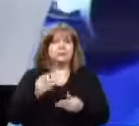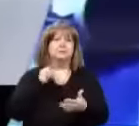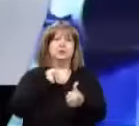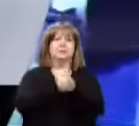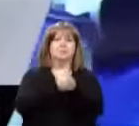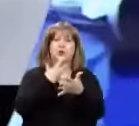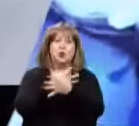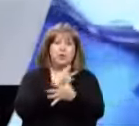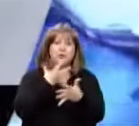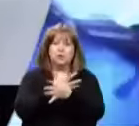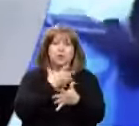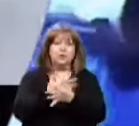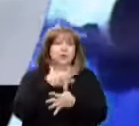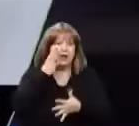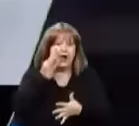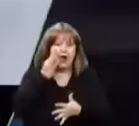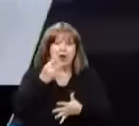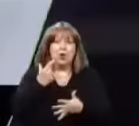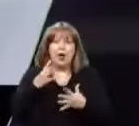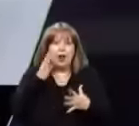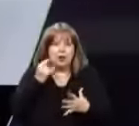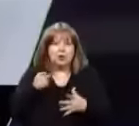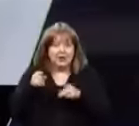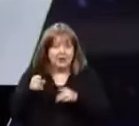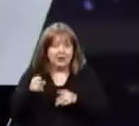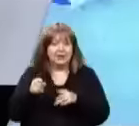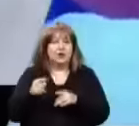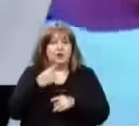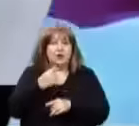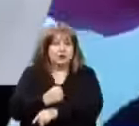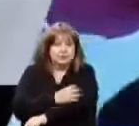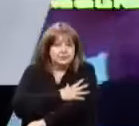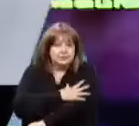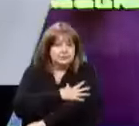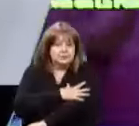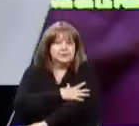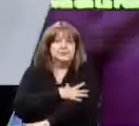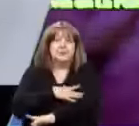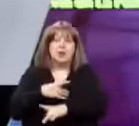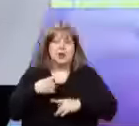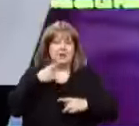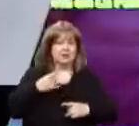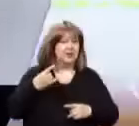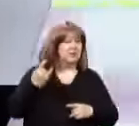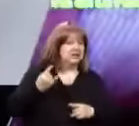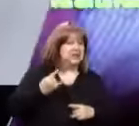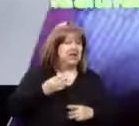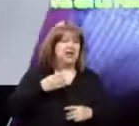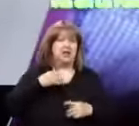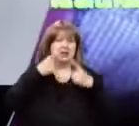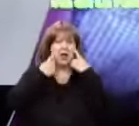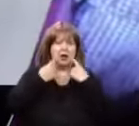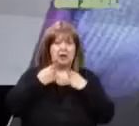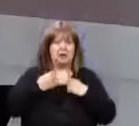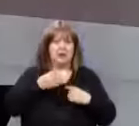estaba sufriendo un abuso, ¿no? La verdad es que es escalofriante, es indignante a veces escuchar la palabra de